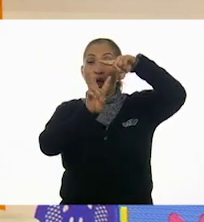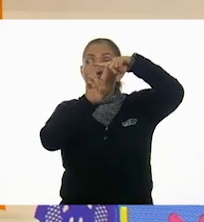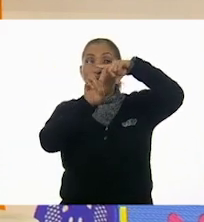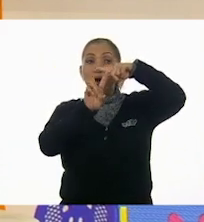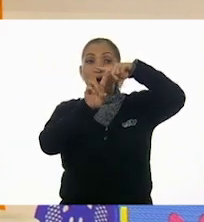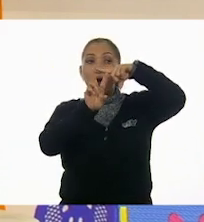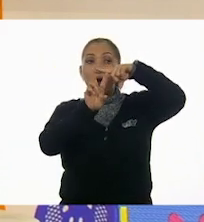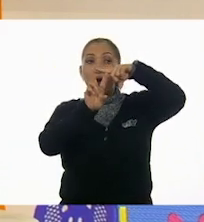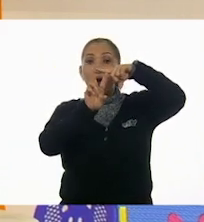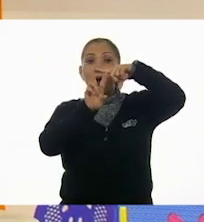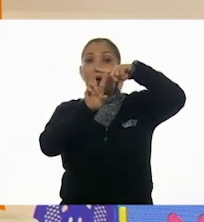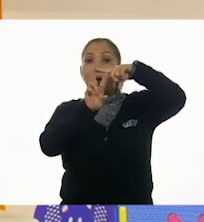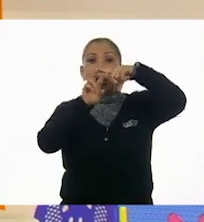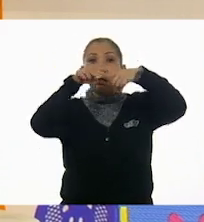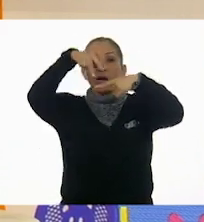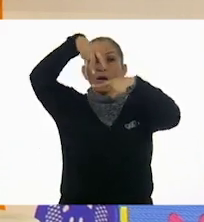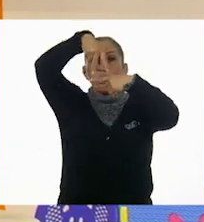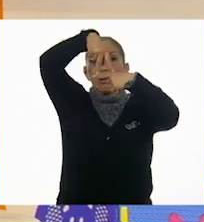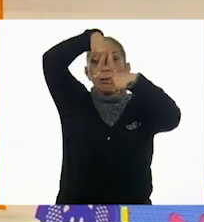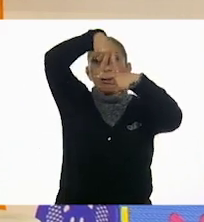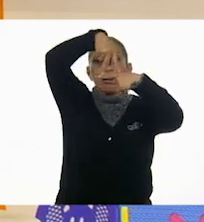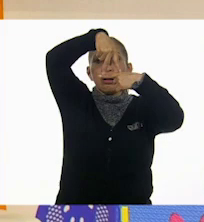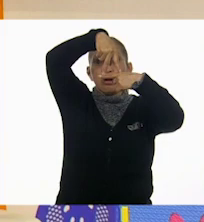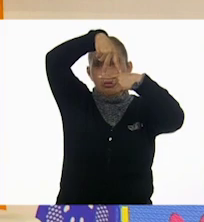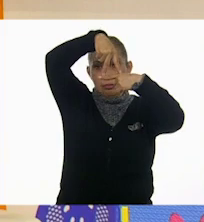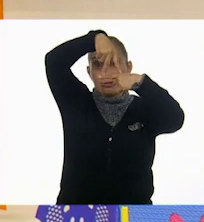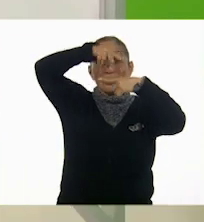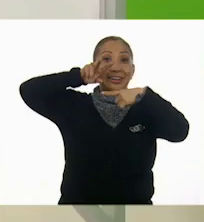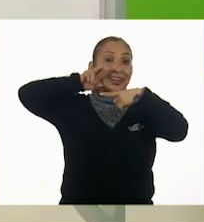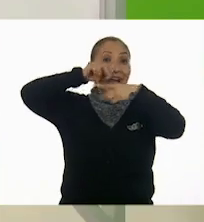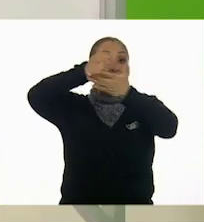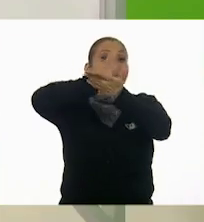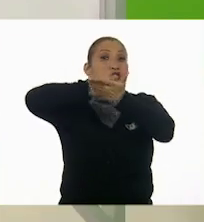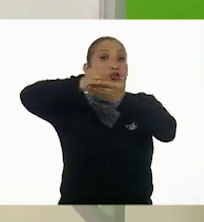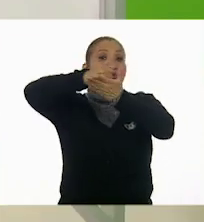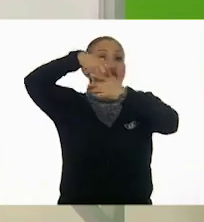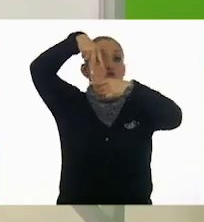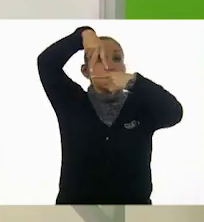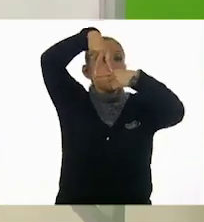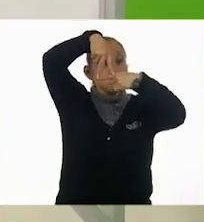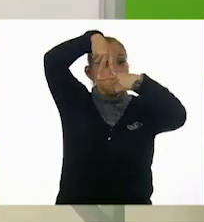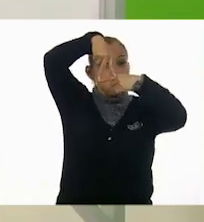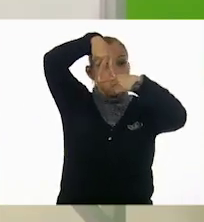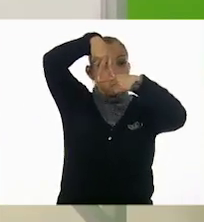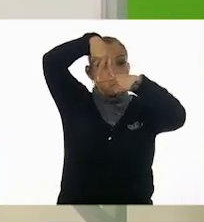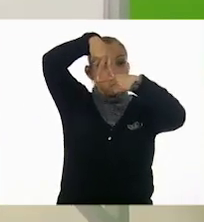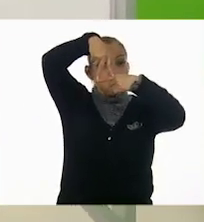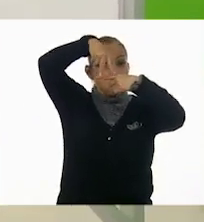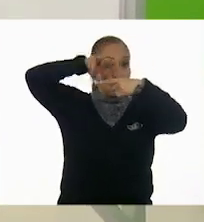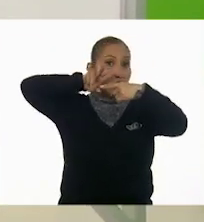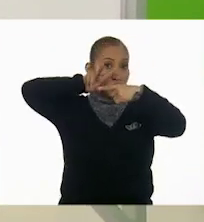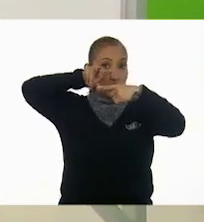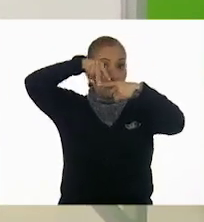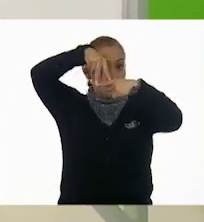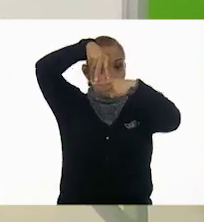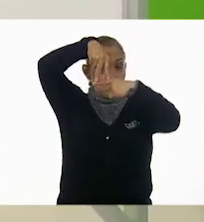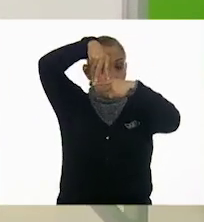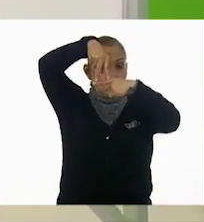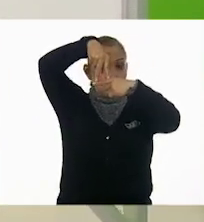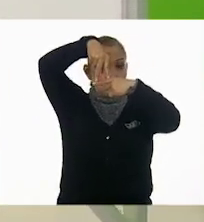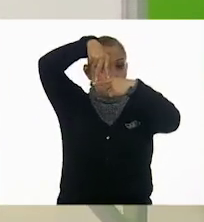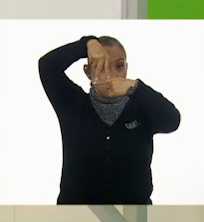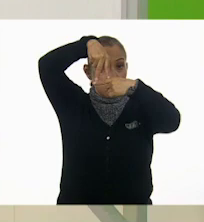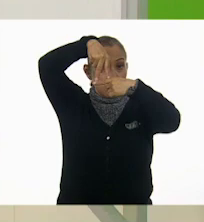va hacia arriba. ¿Ya vieron? A ver, Carla, ¿cómo sería? Hacia arriba, entonces.